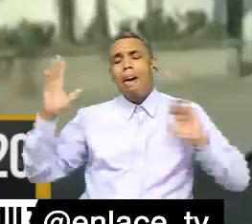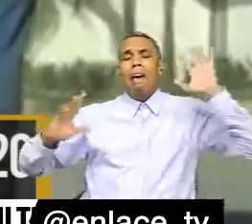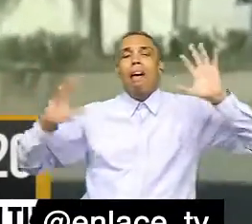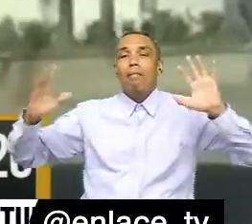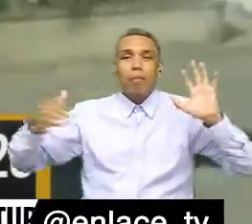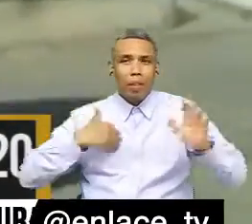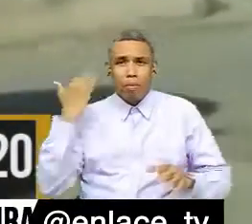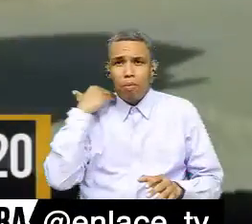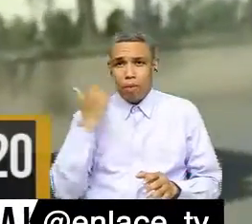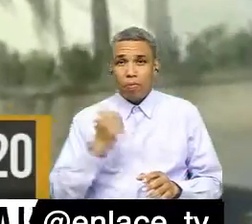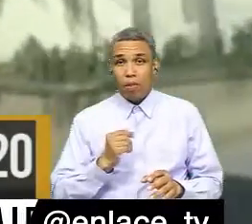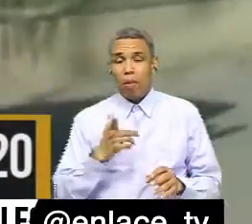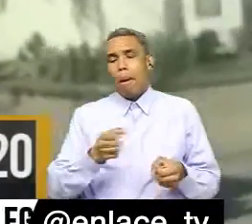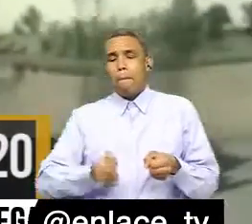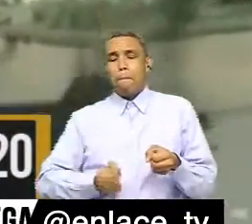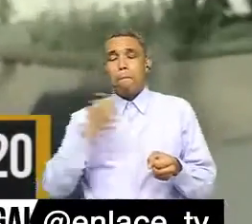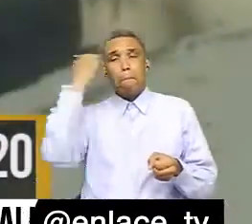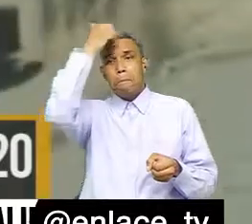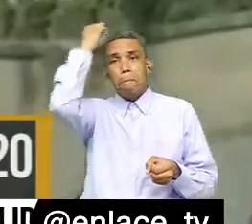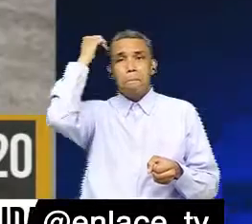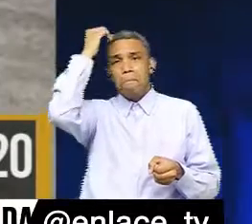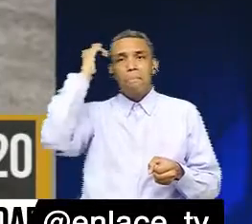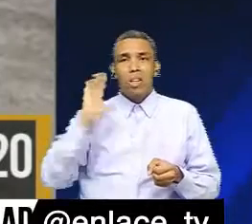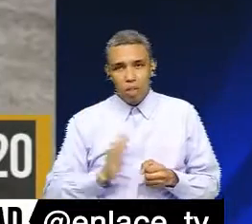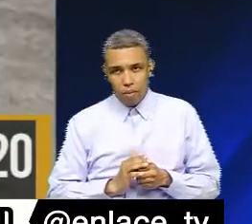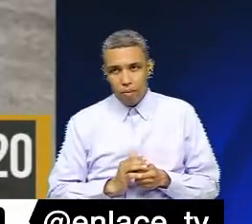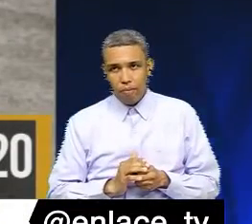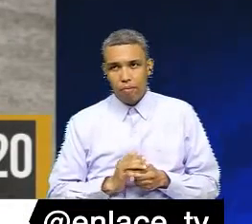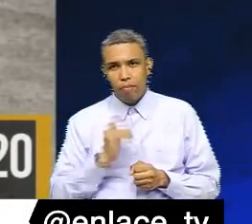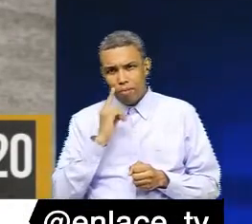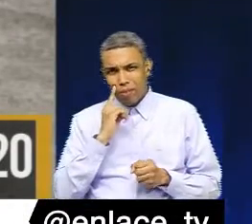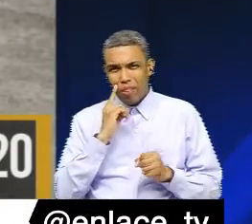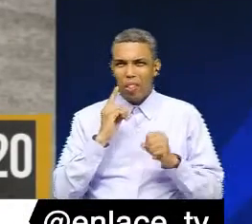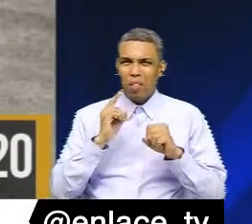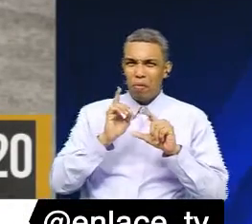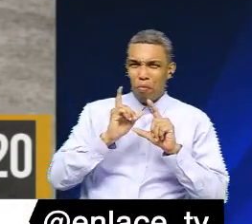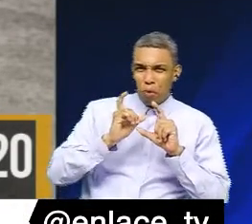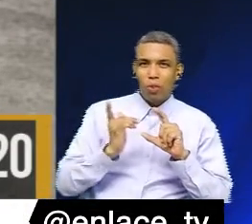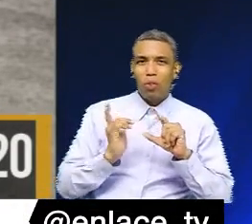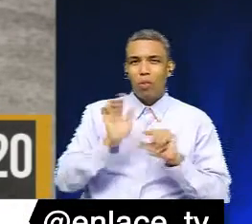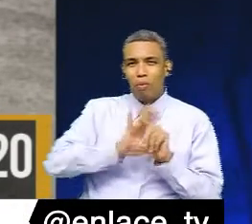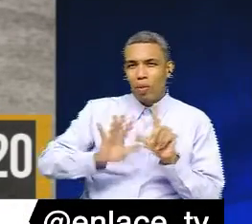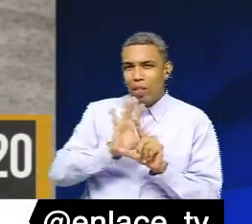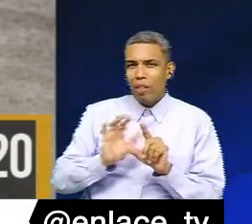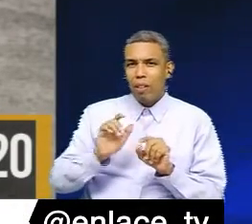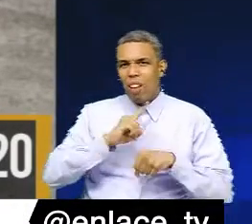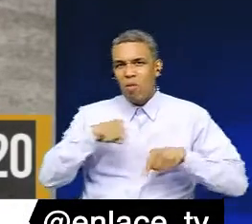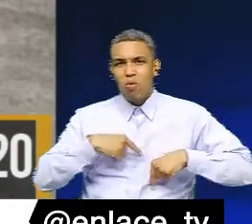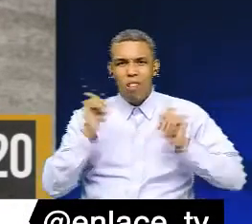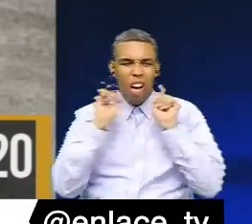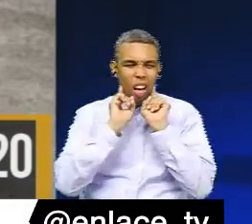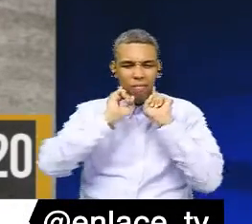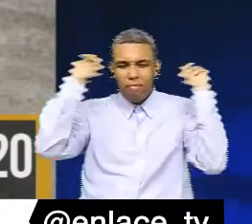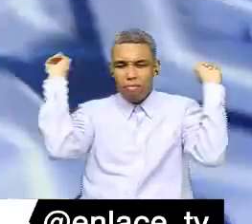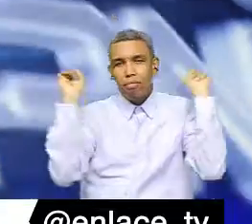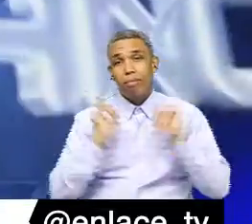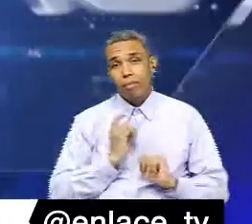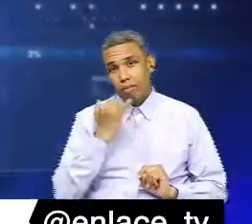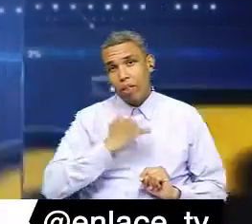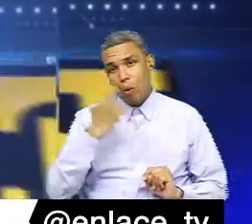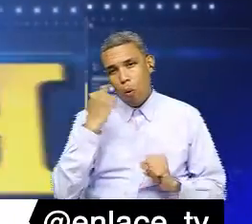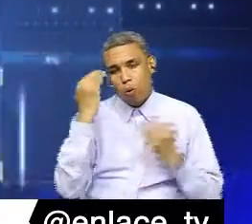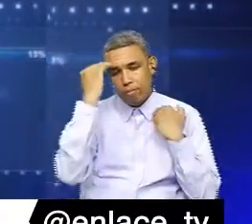ignorando su atrevido pasajero reporteros que continúan con su lente captando imprudencias denuncias y quejas en barrancabermeja